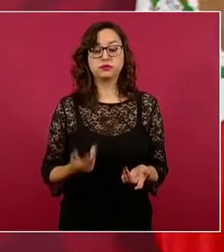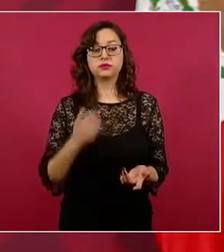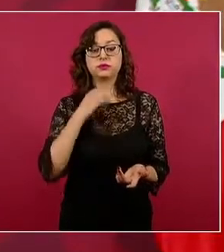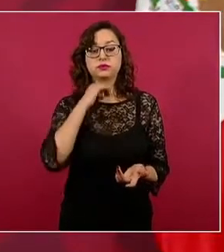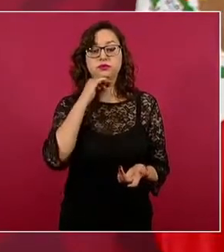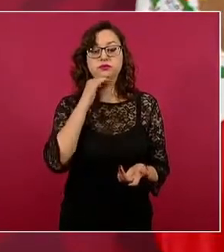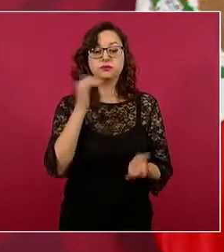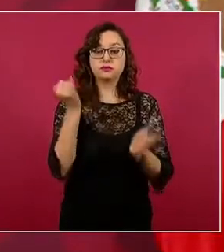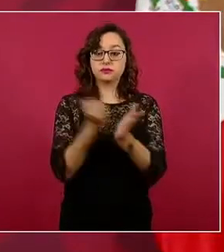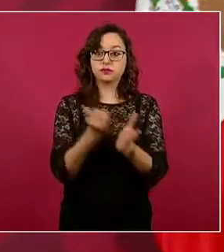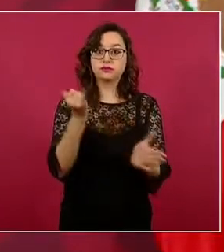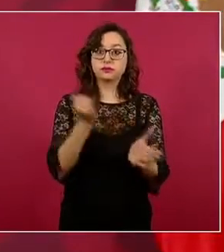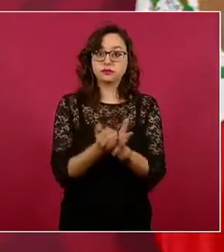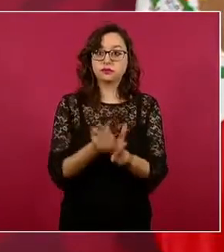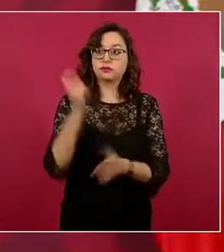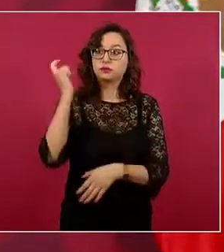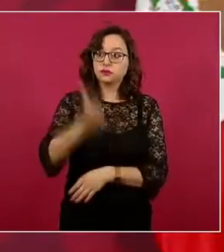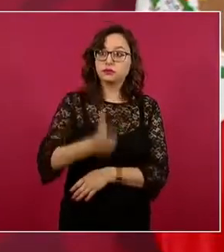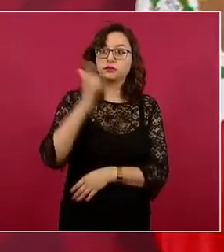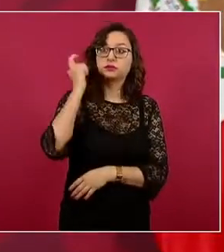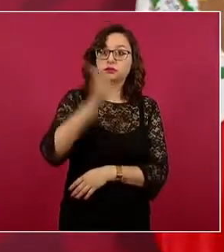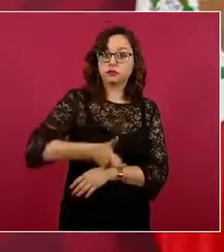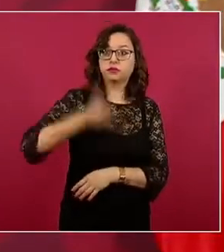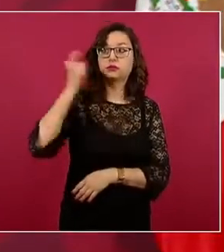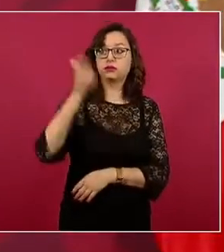de intereses una cantidad